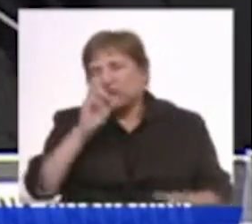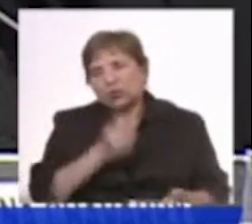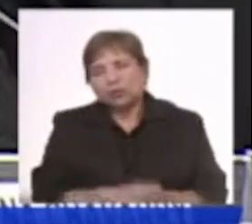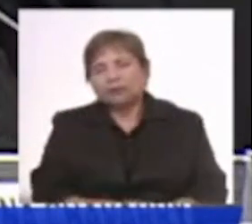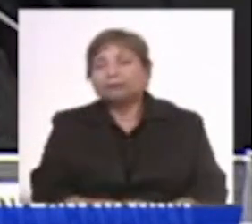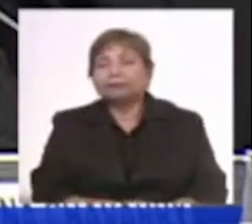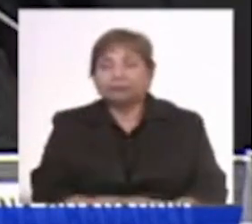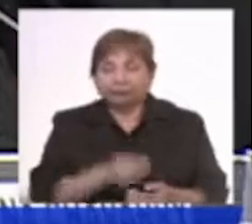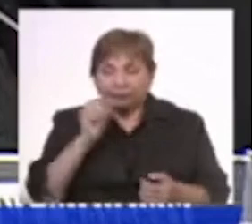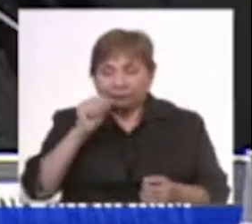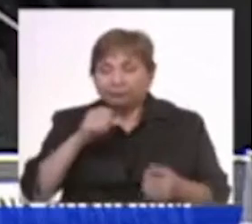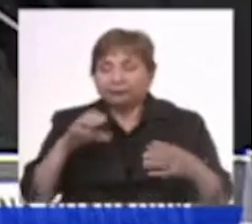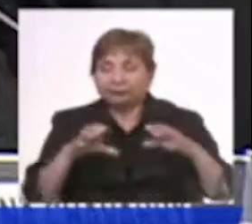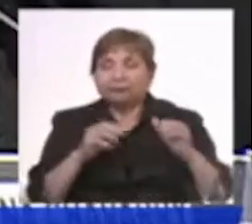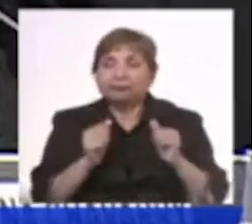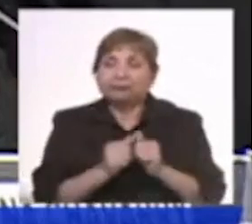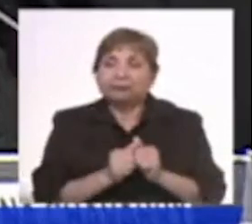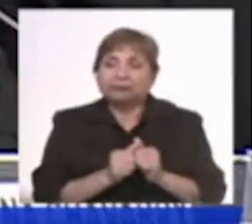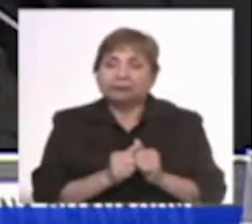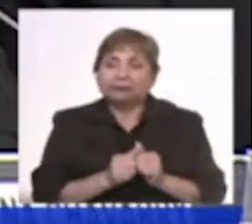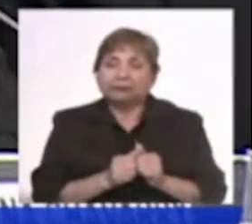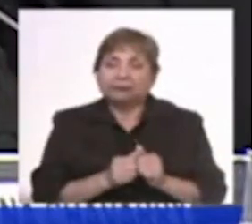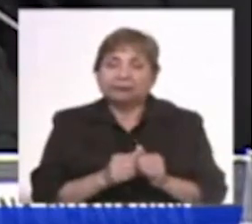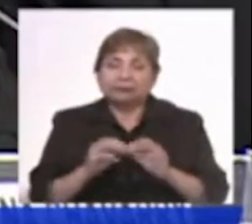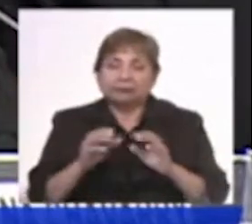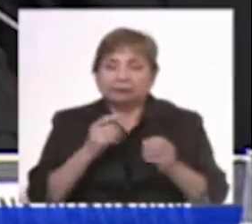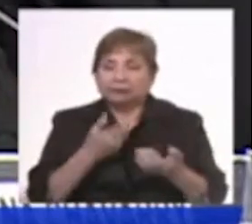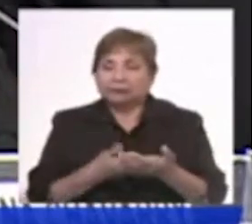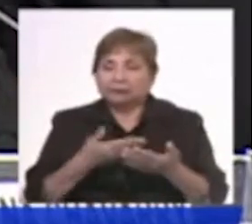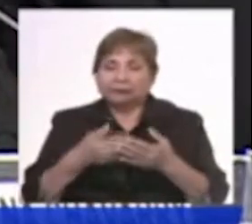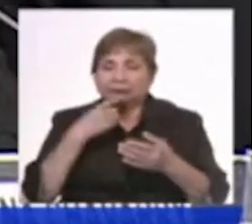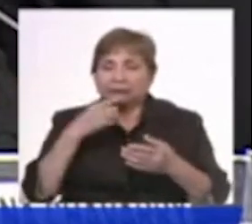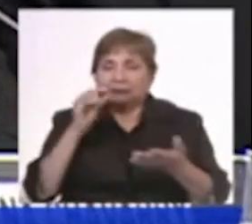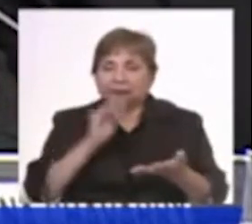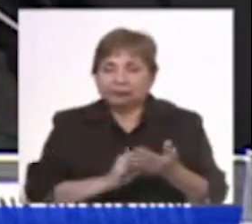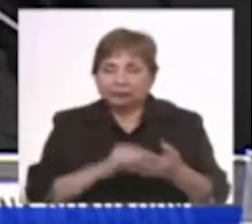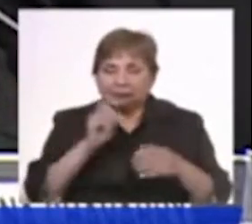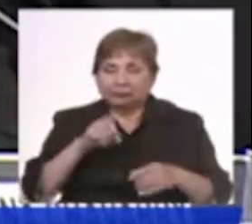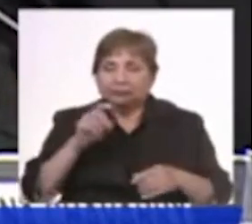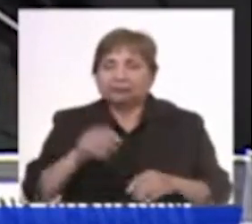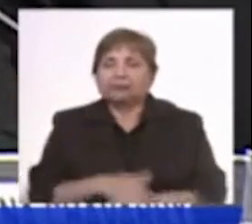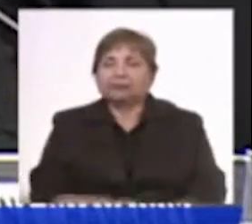sí debemos de actuar oportunamente y cada vez que sea necesario,